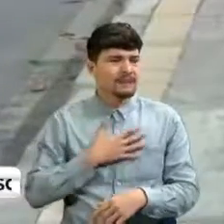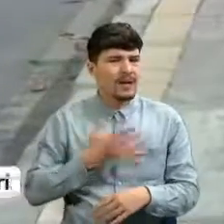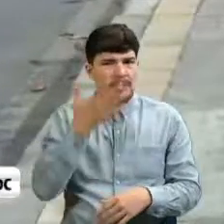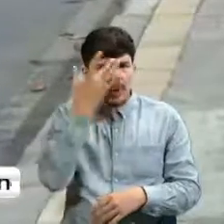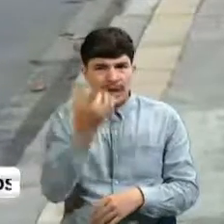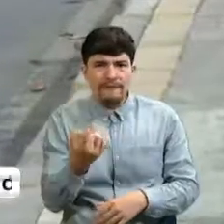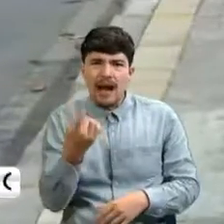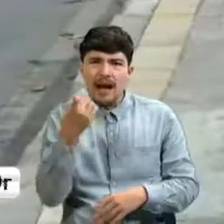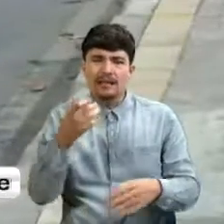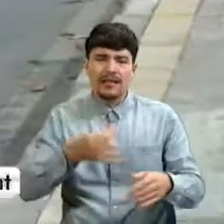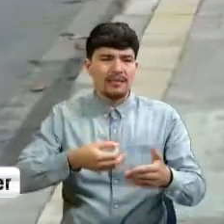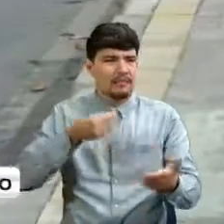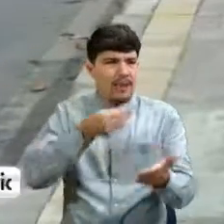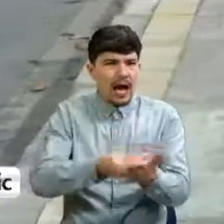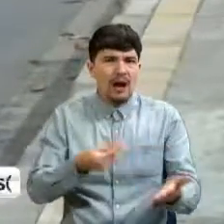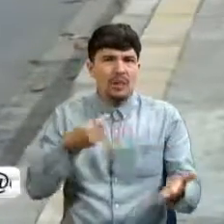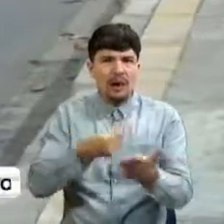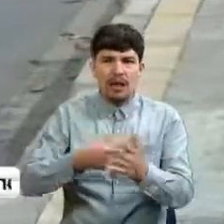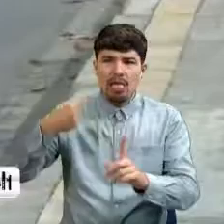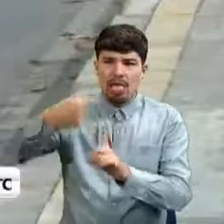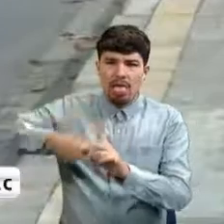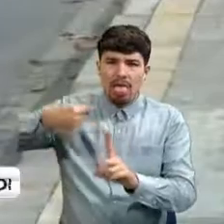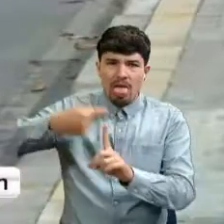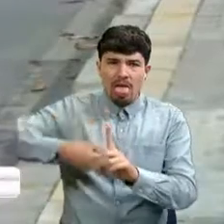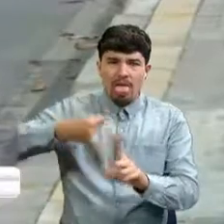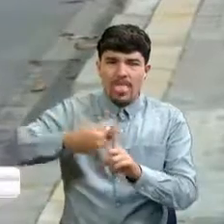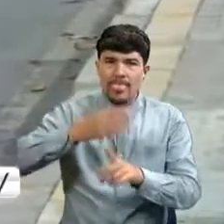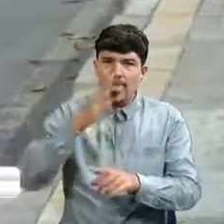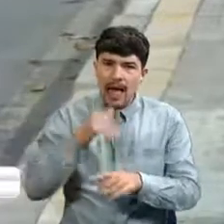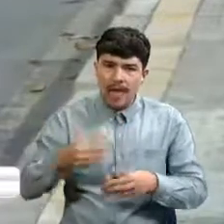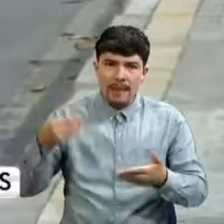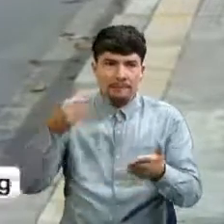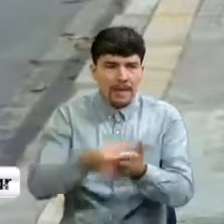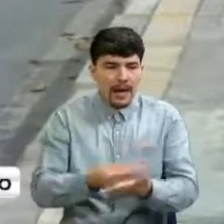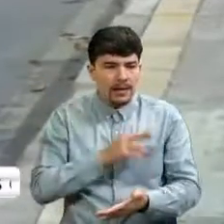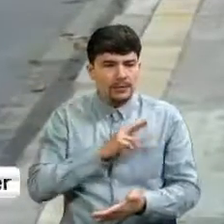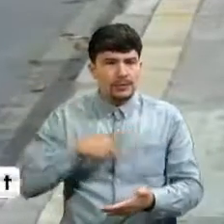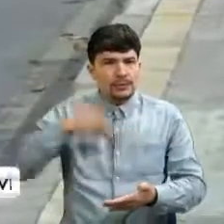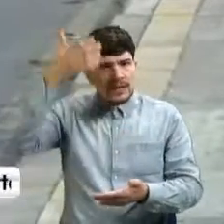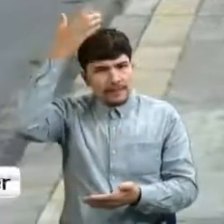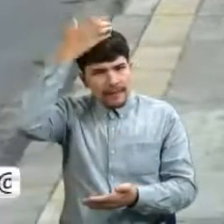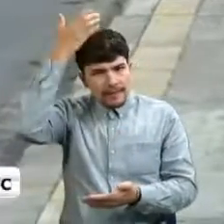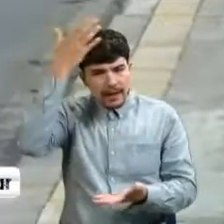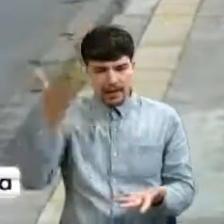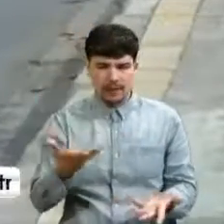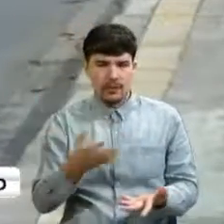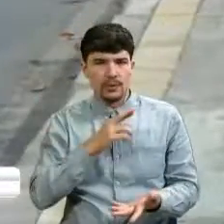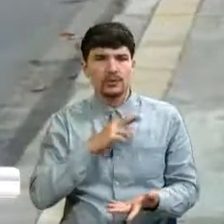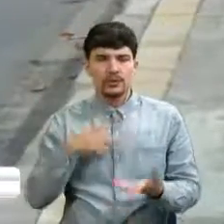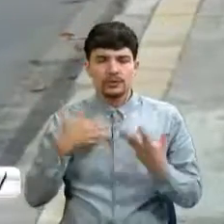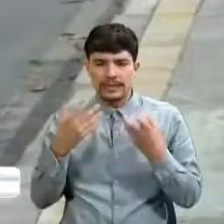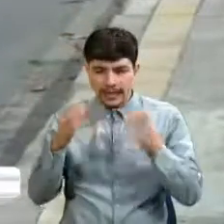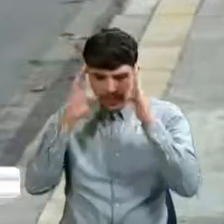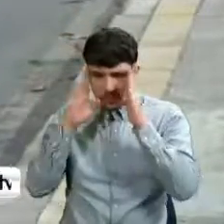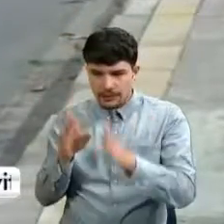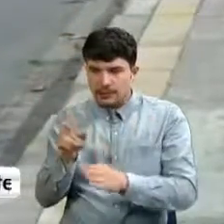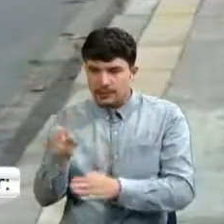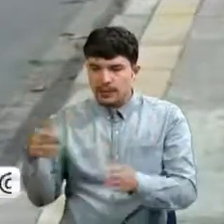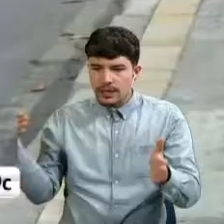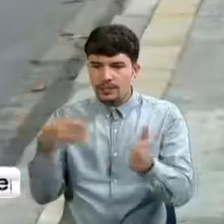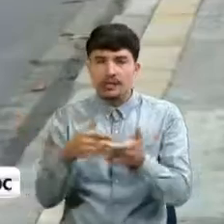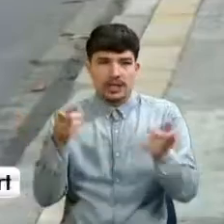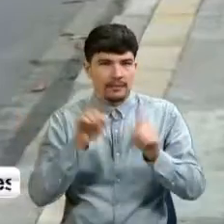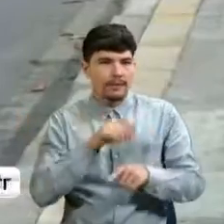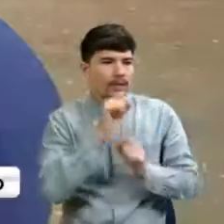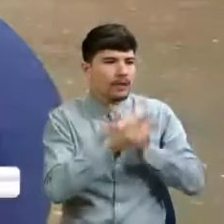pago en el cumplimiento que han tenido durante varios meses por parte de la ips medite quisimos atender este llamado y también consultar con la